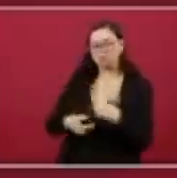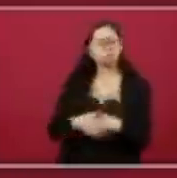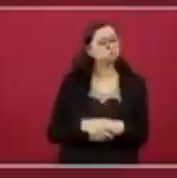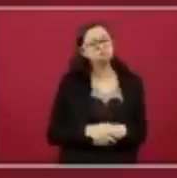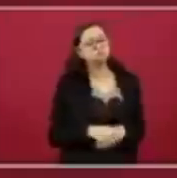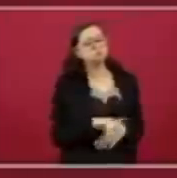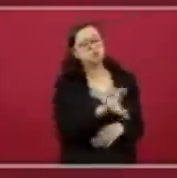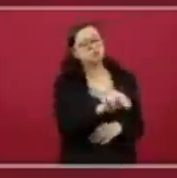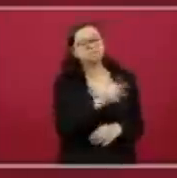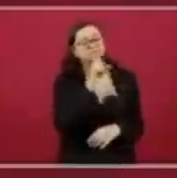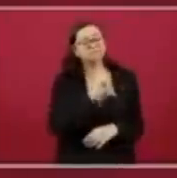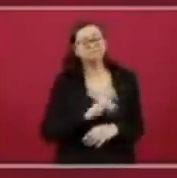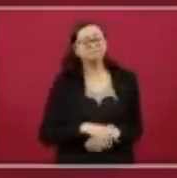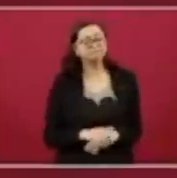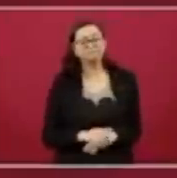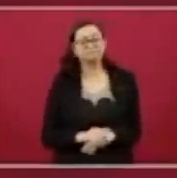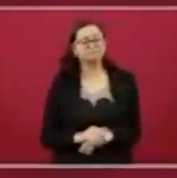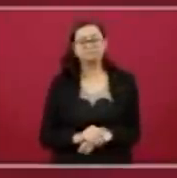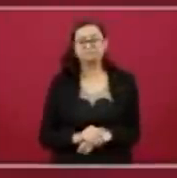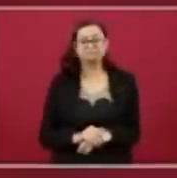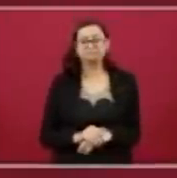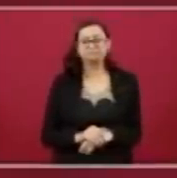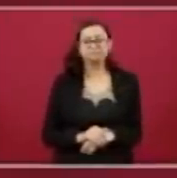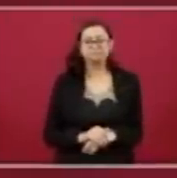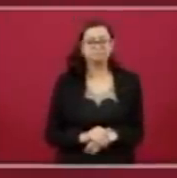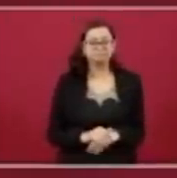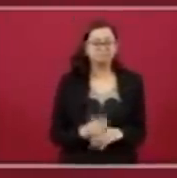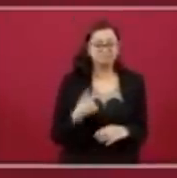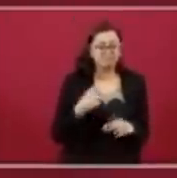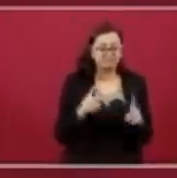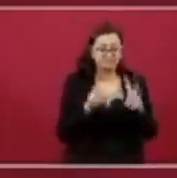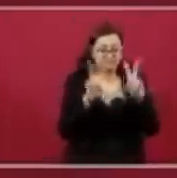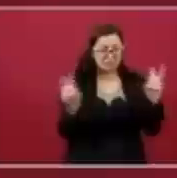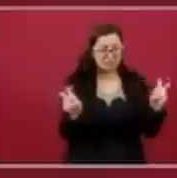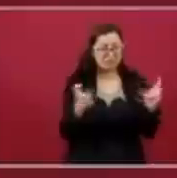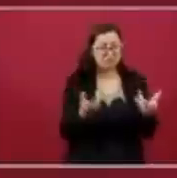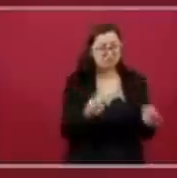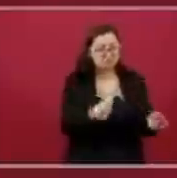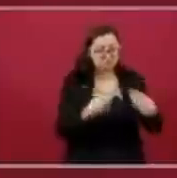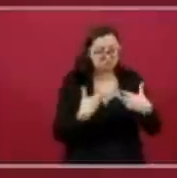cierto. O sea, no hemos tratado este tema